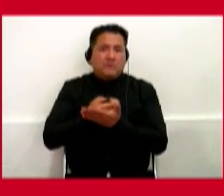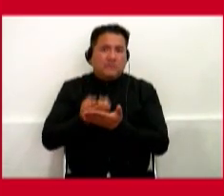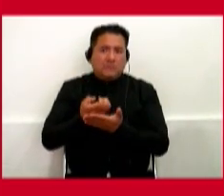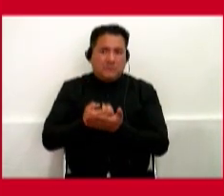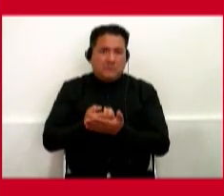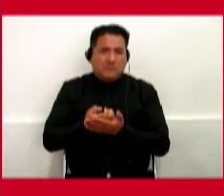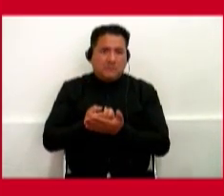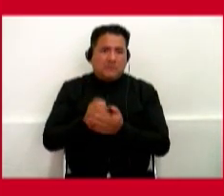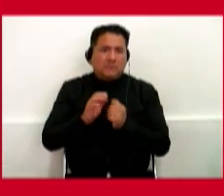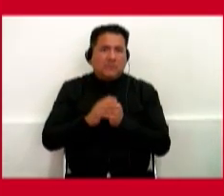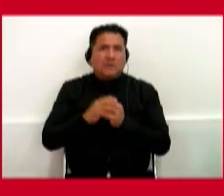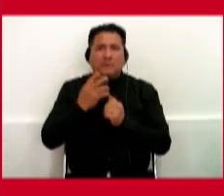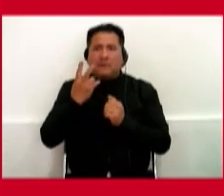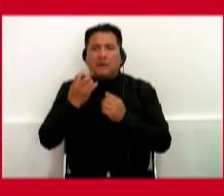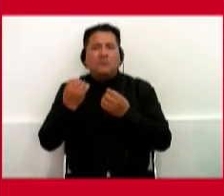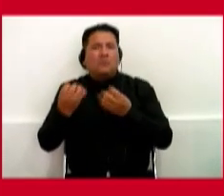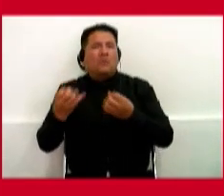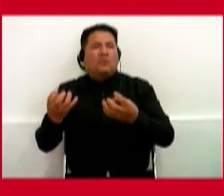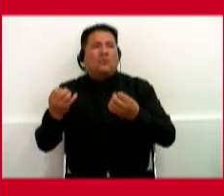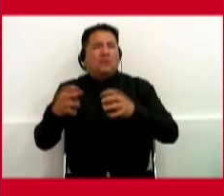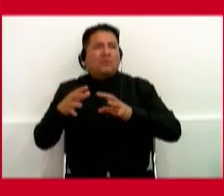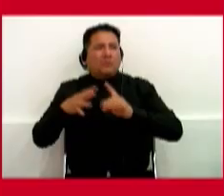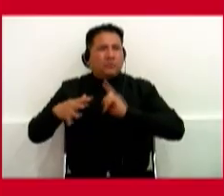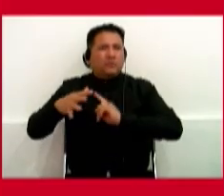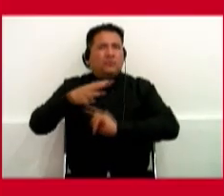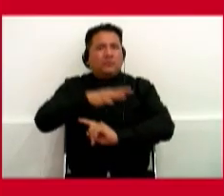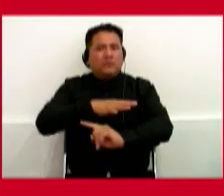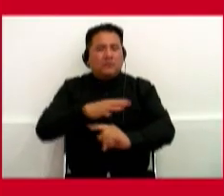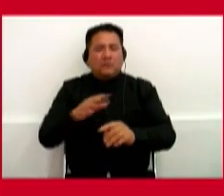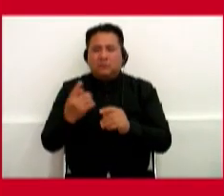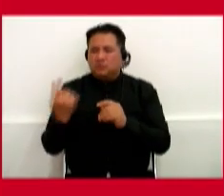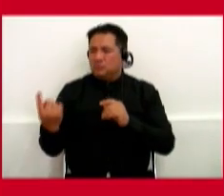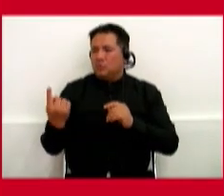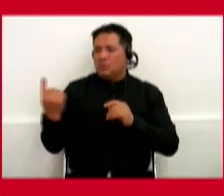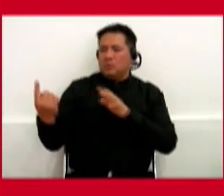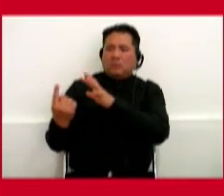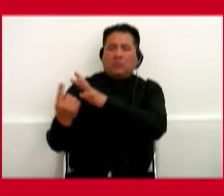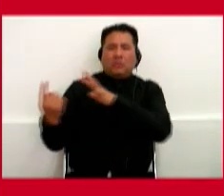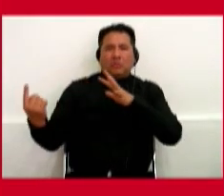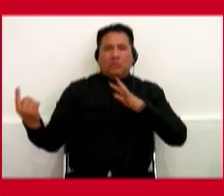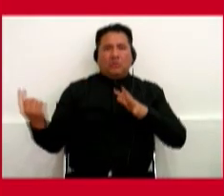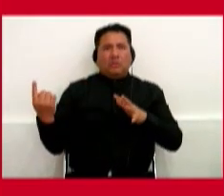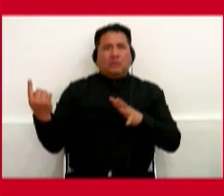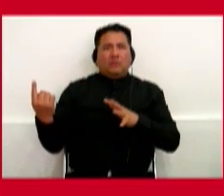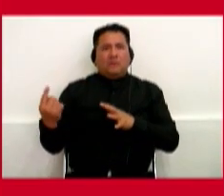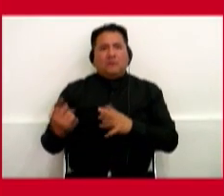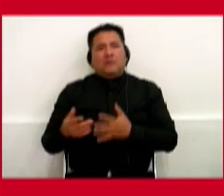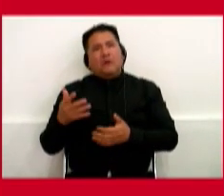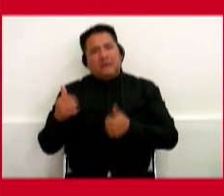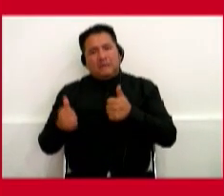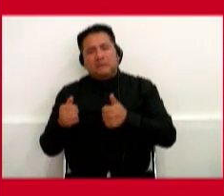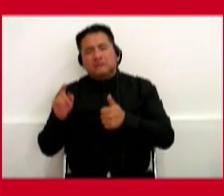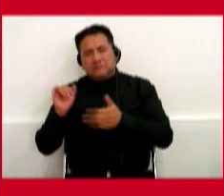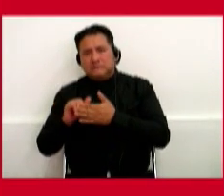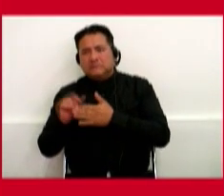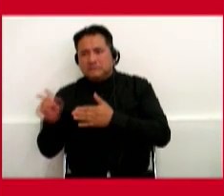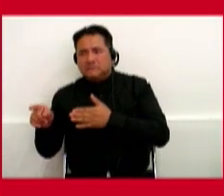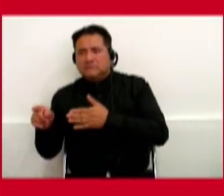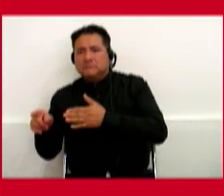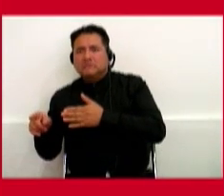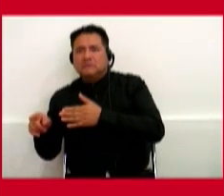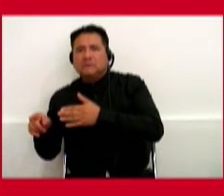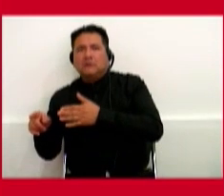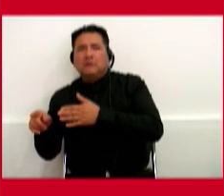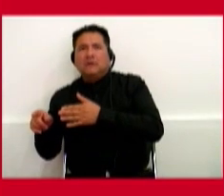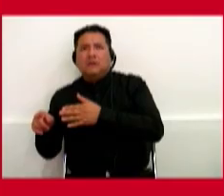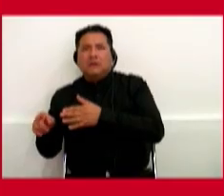que hay mucha envolvente que es aislada o que no es conexa con toda la envolvente que queremos, por lo cual se hace una pequeña limpieza, se ven